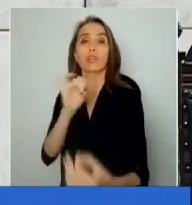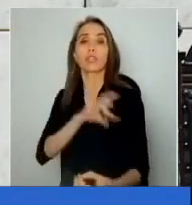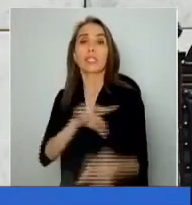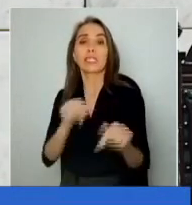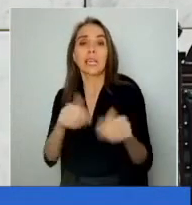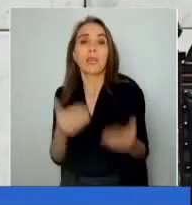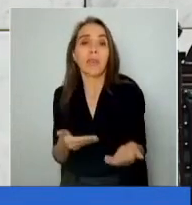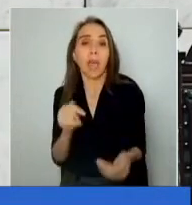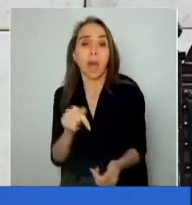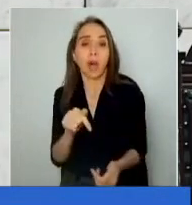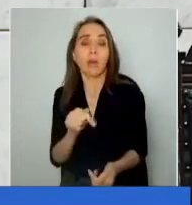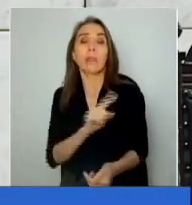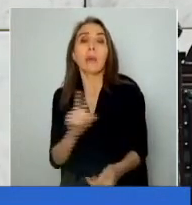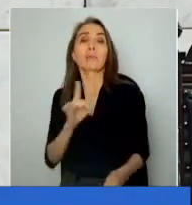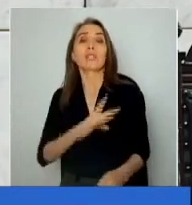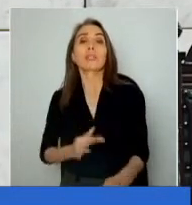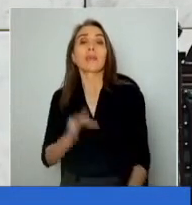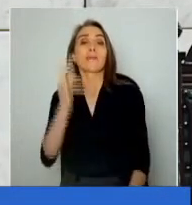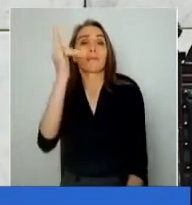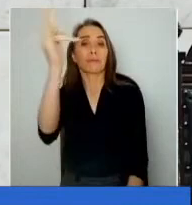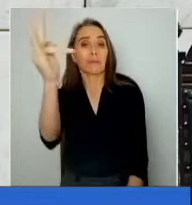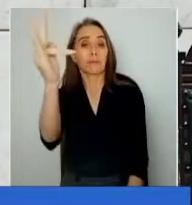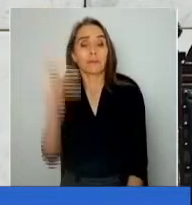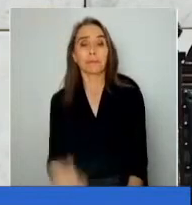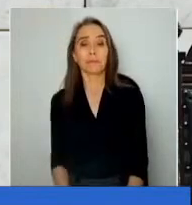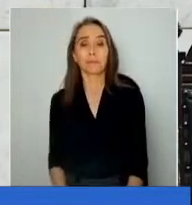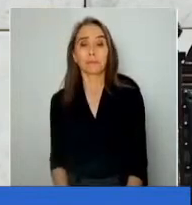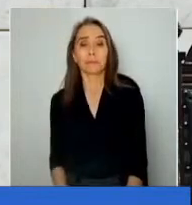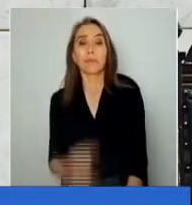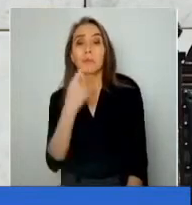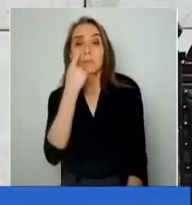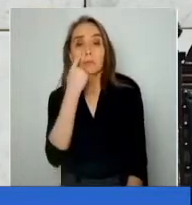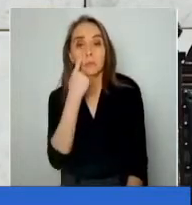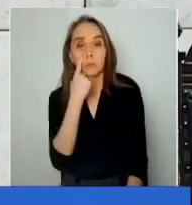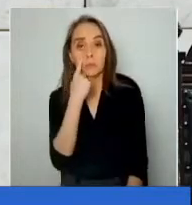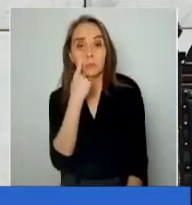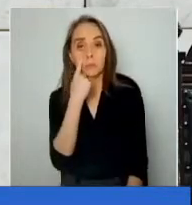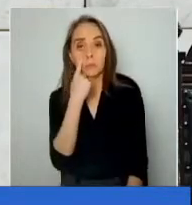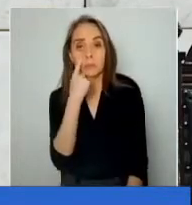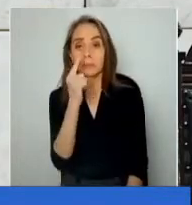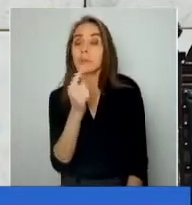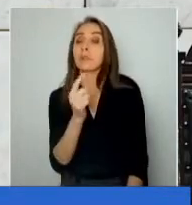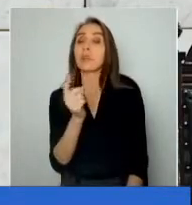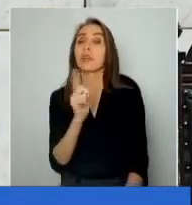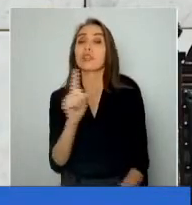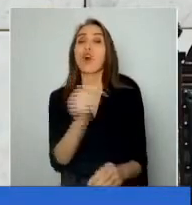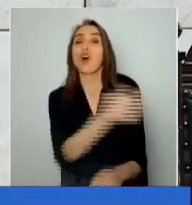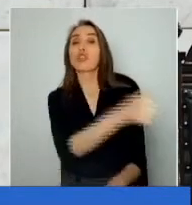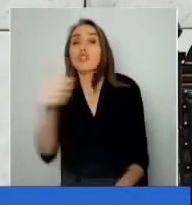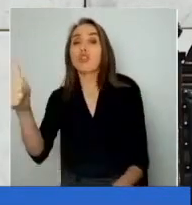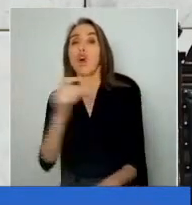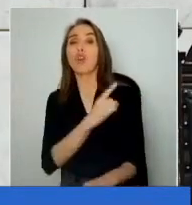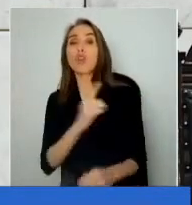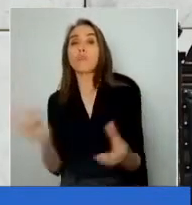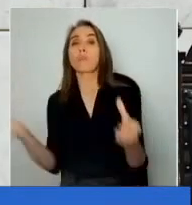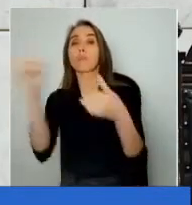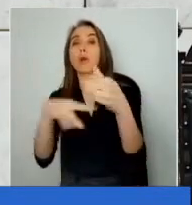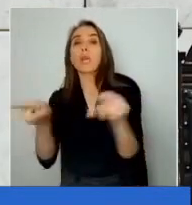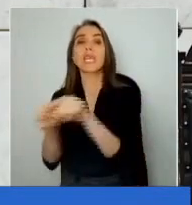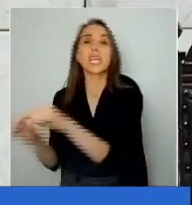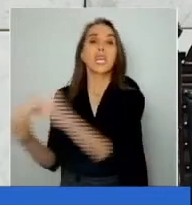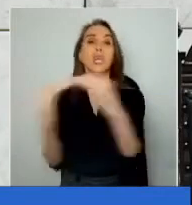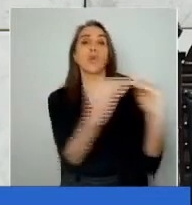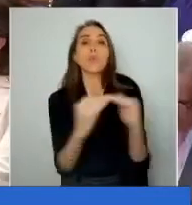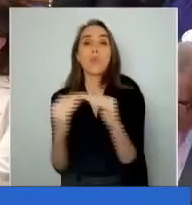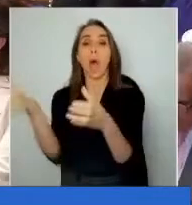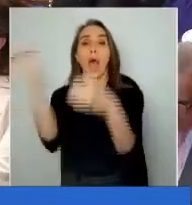menos con el chile del mañana pero ojo no hay que meter a todos en el mismo saco y reconozco en la